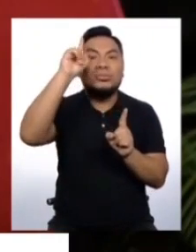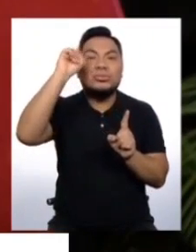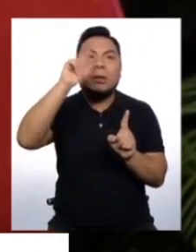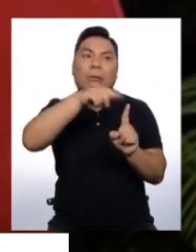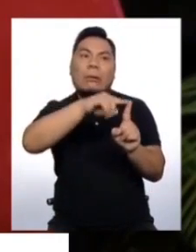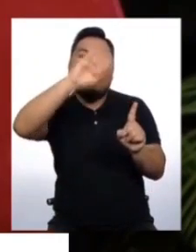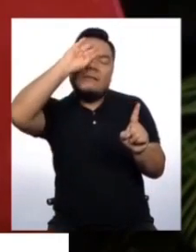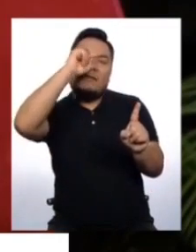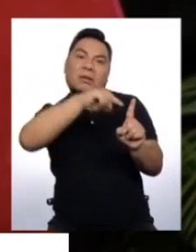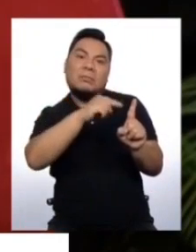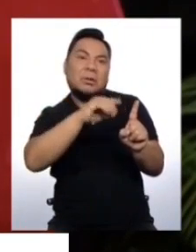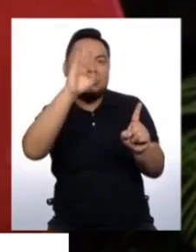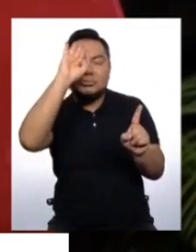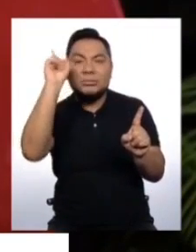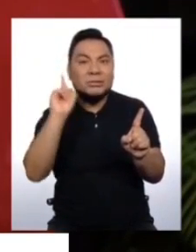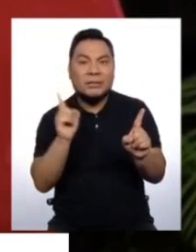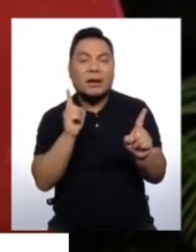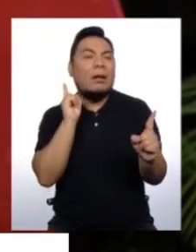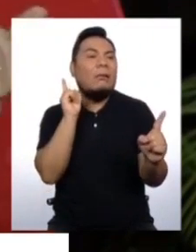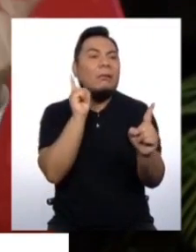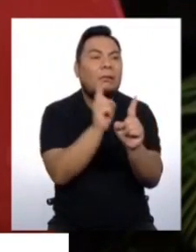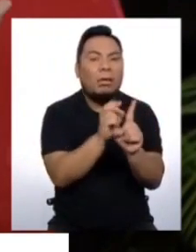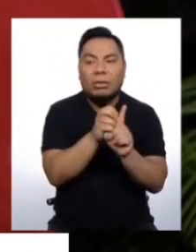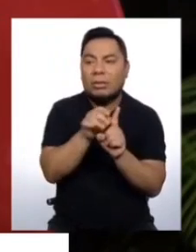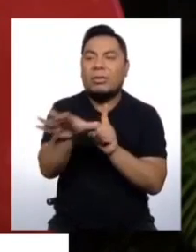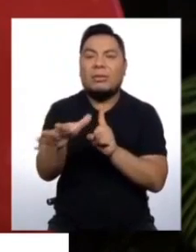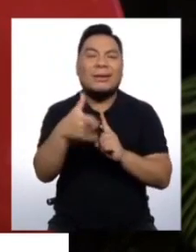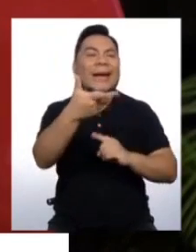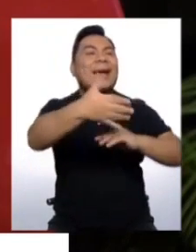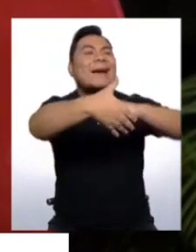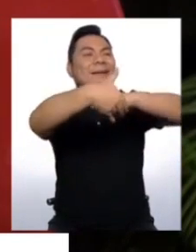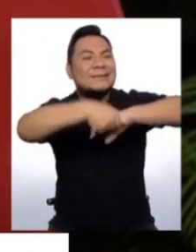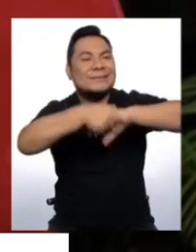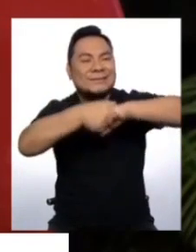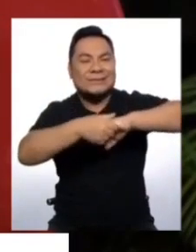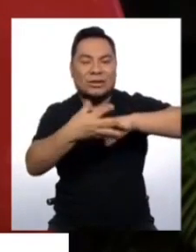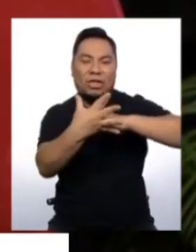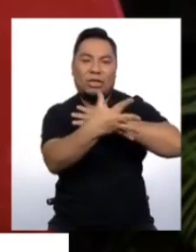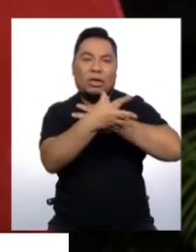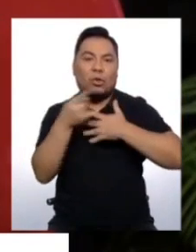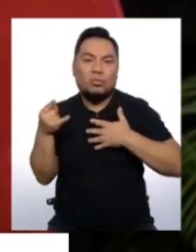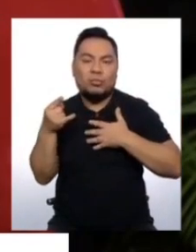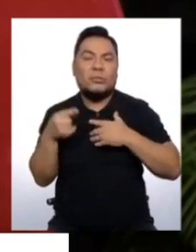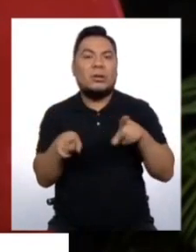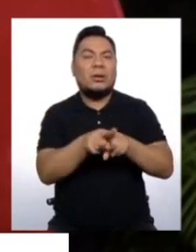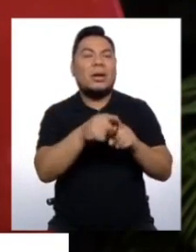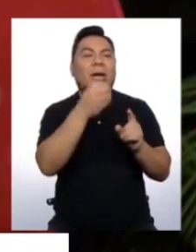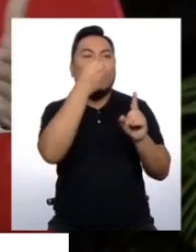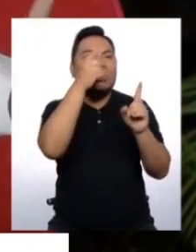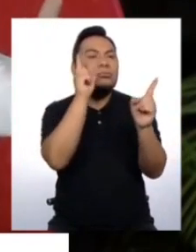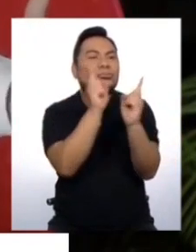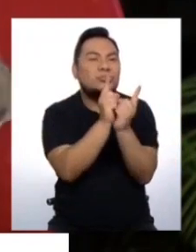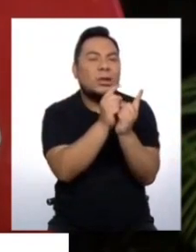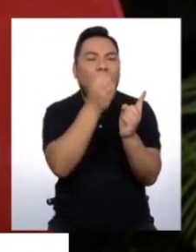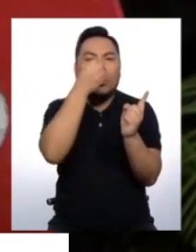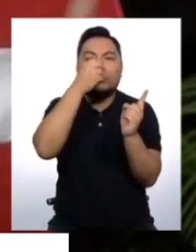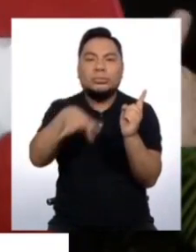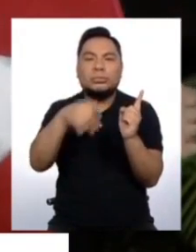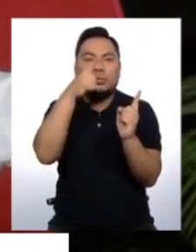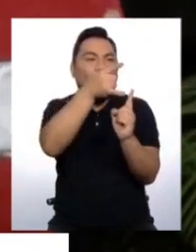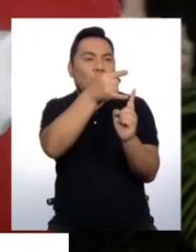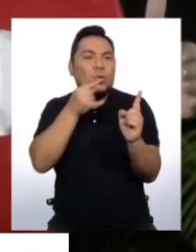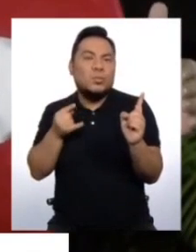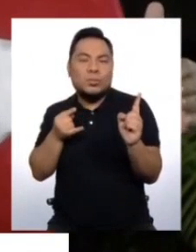virus, de mano a mano, o de la respiración propia cuando estamos muy cerca, la